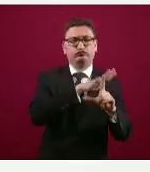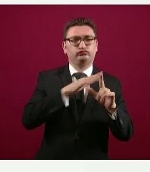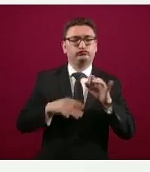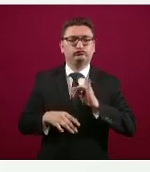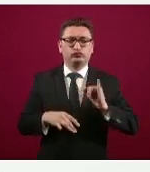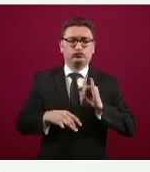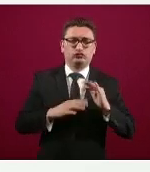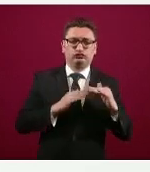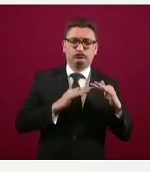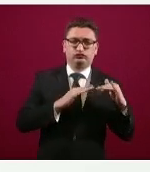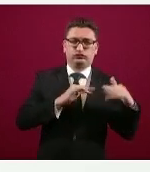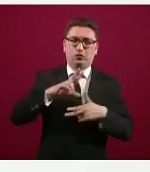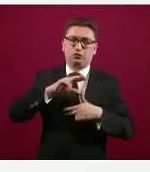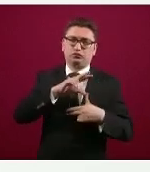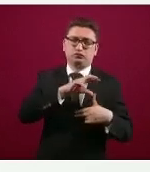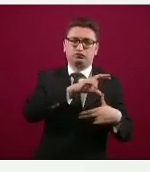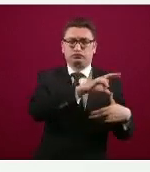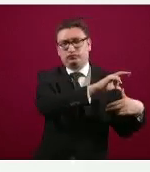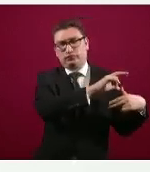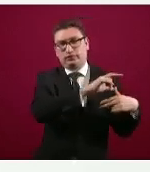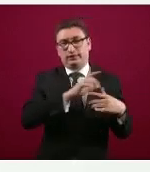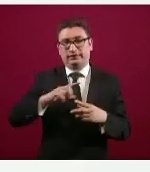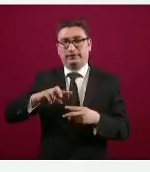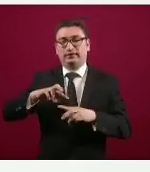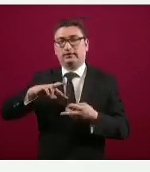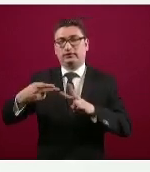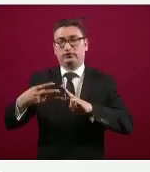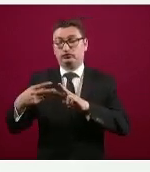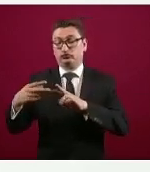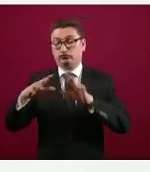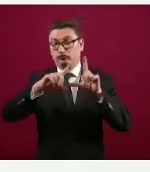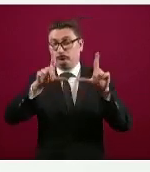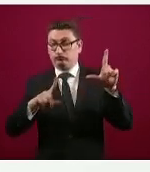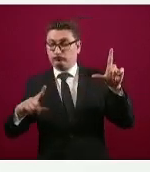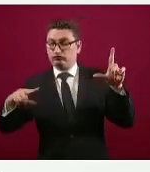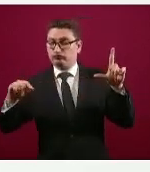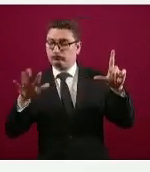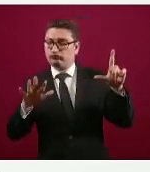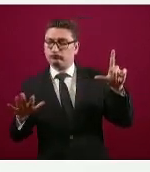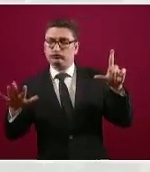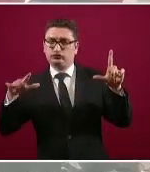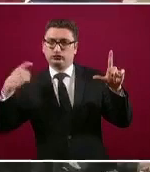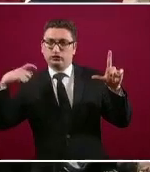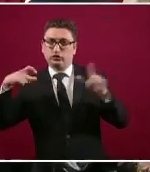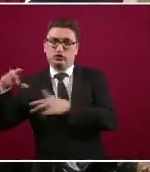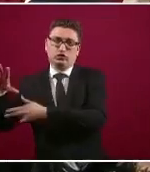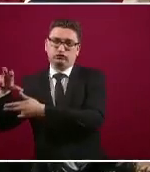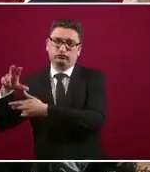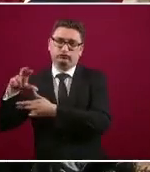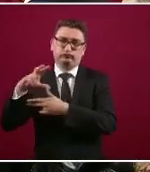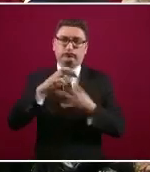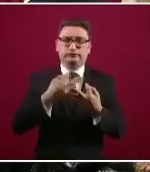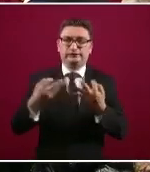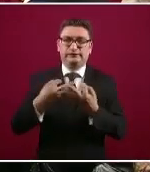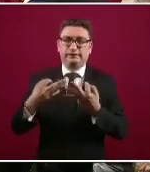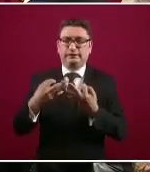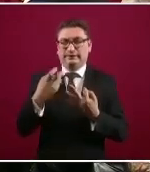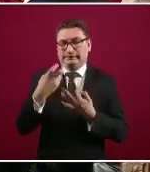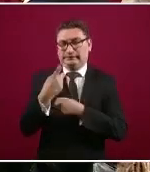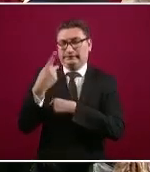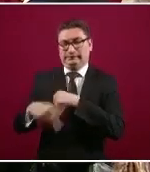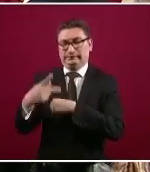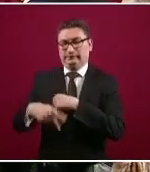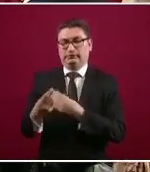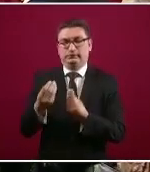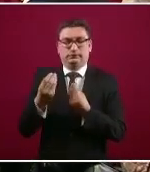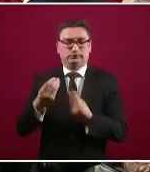hacia el mar. En cambio aquí cuando se van a la izquierda, pues prácticamente la mayor parte nos golpean. Son sumamente peligrosos los que se forman por